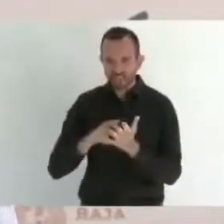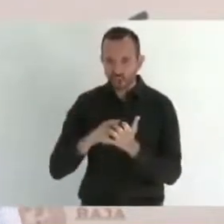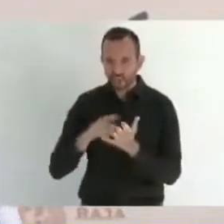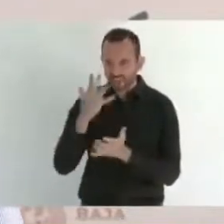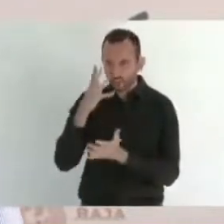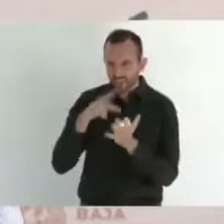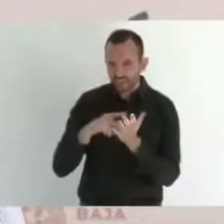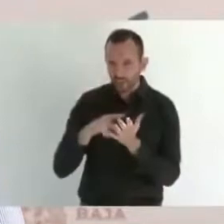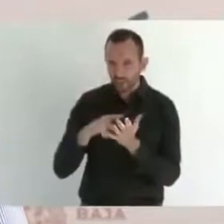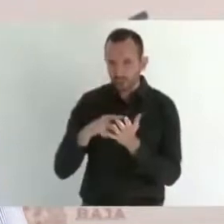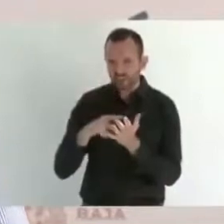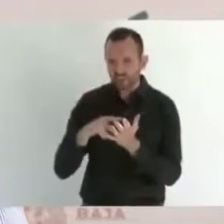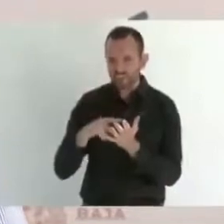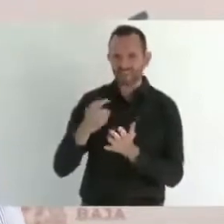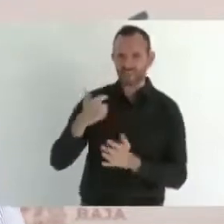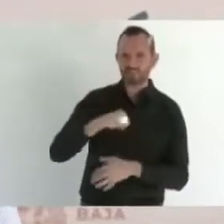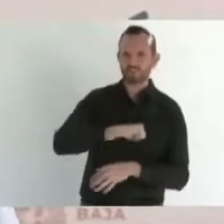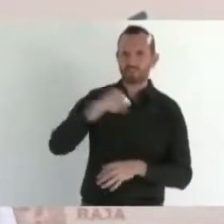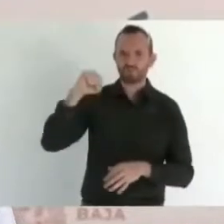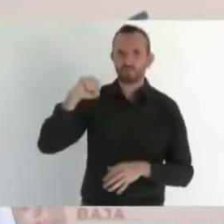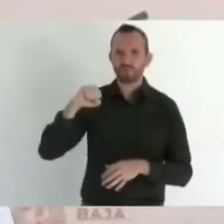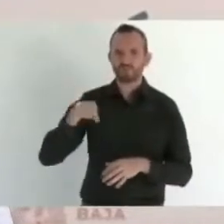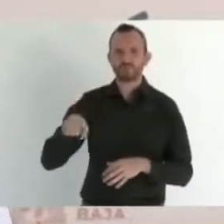neoliberal o neoporfiristas